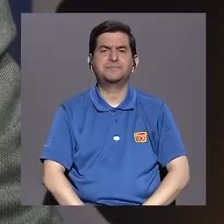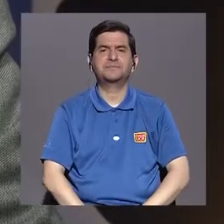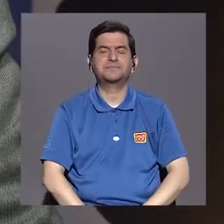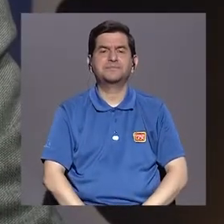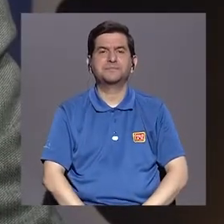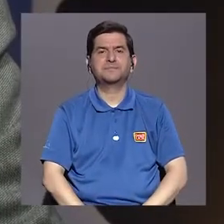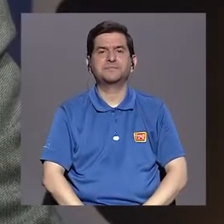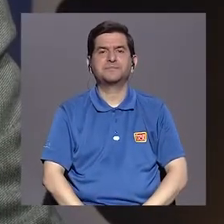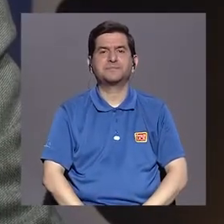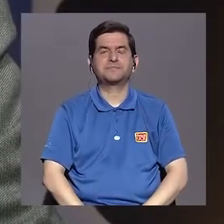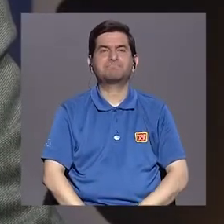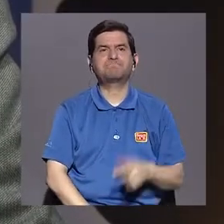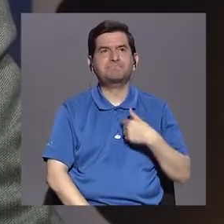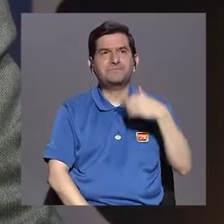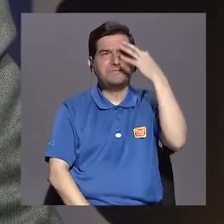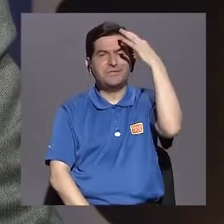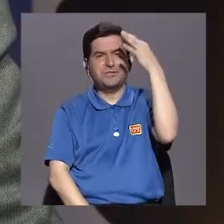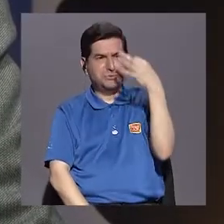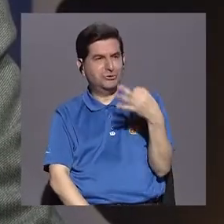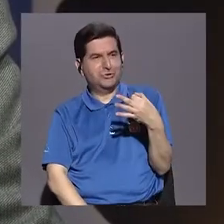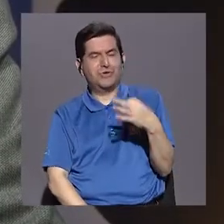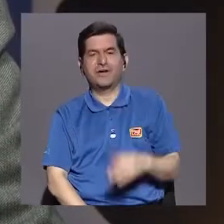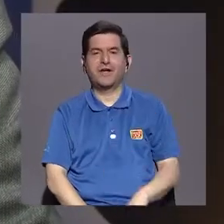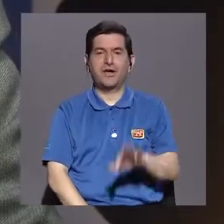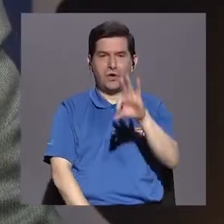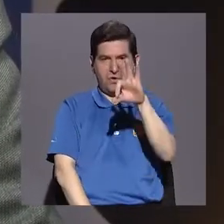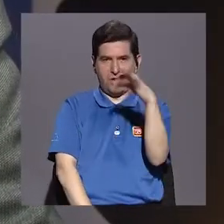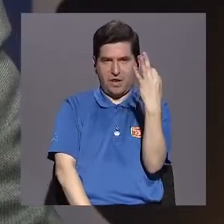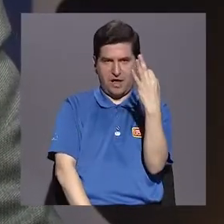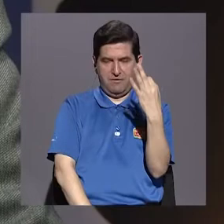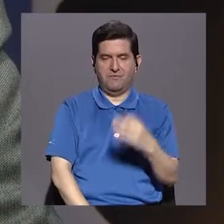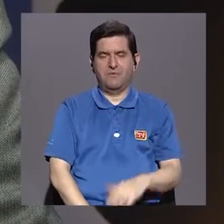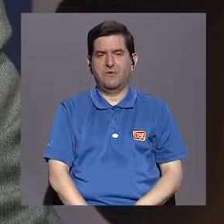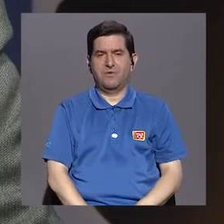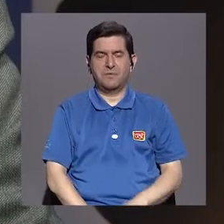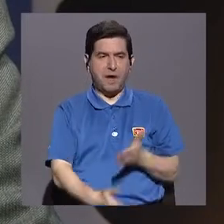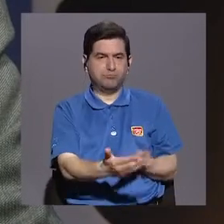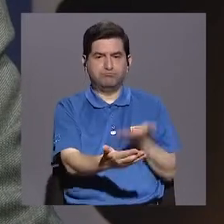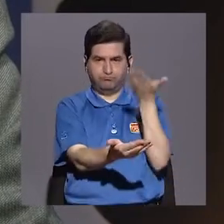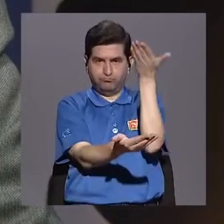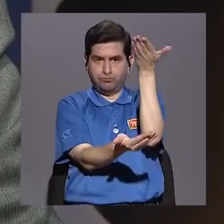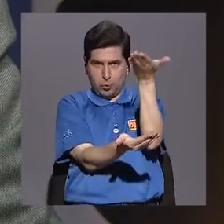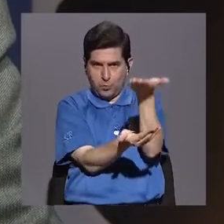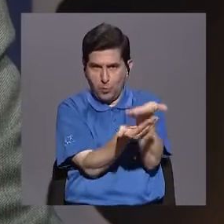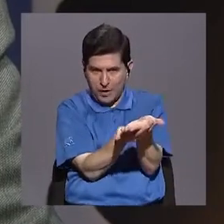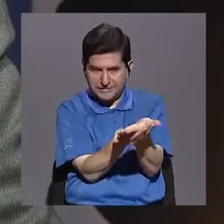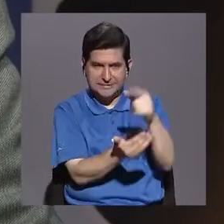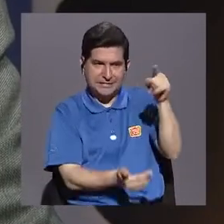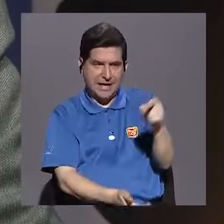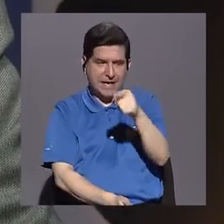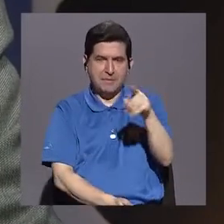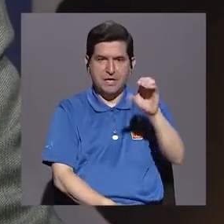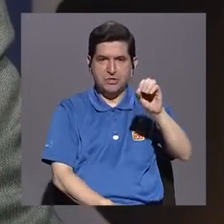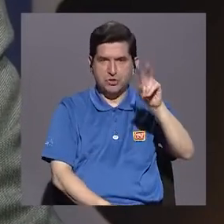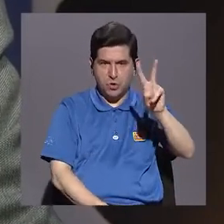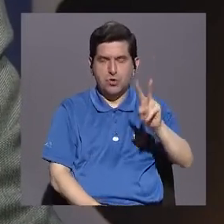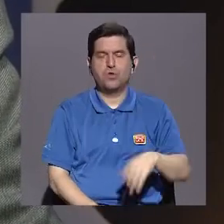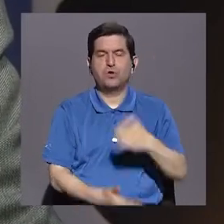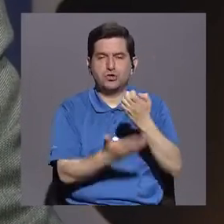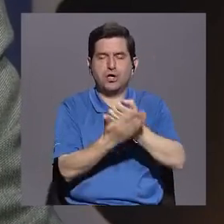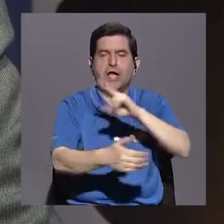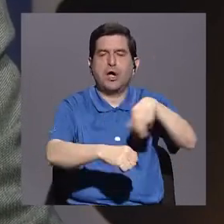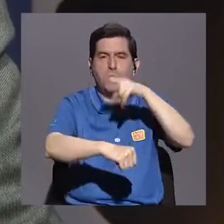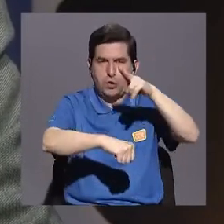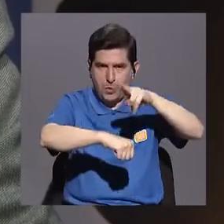bueno creo que la manera como se ha planteado la descarbonización de la economía